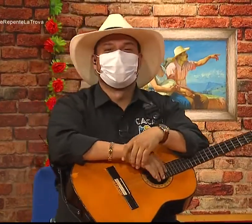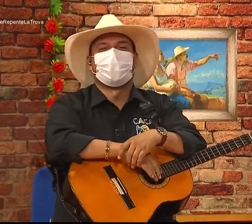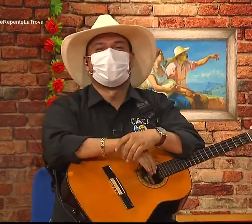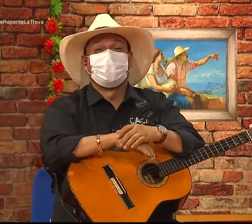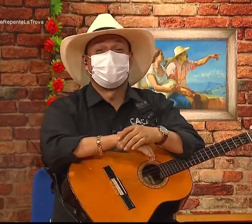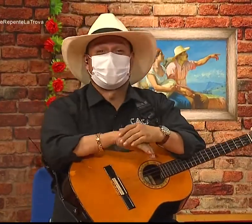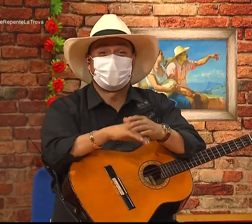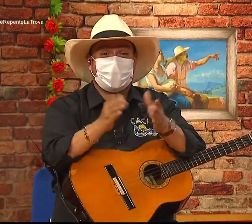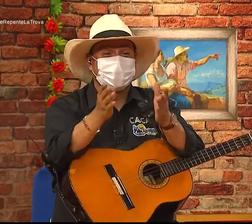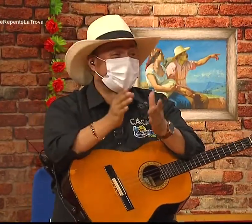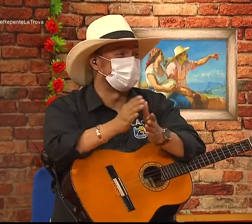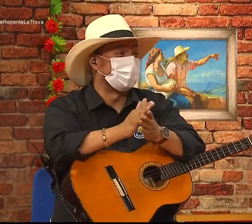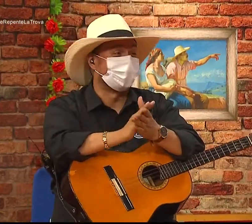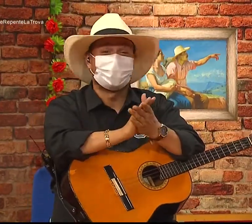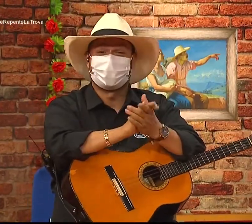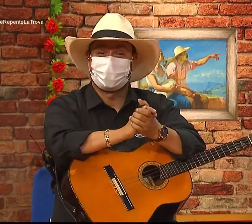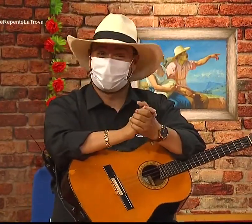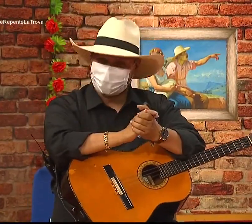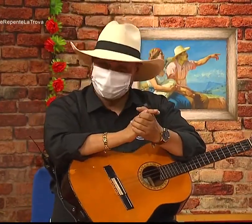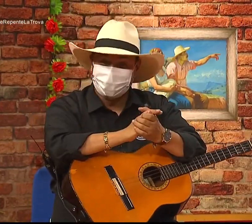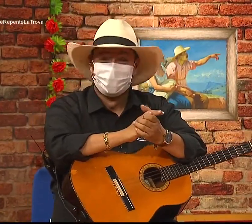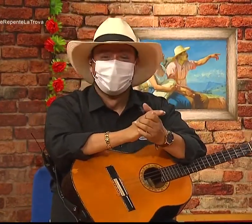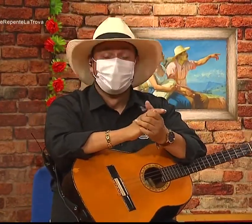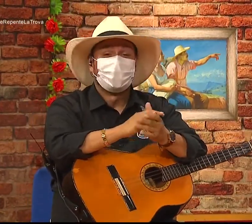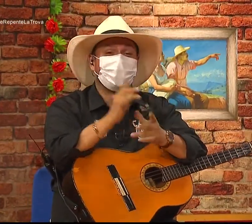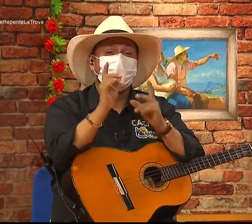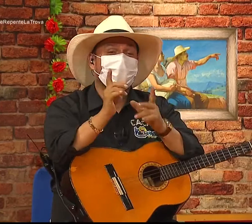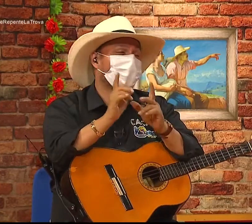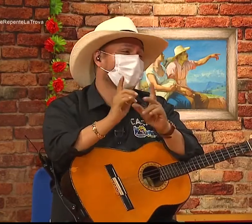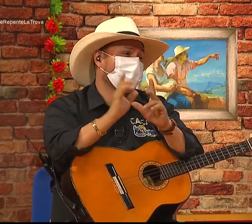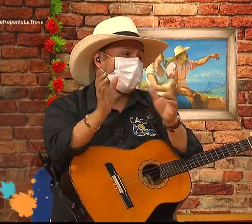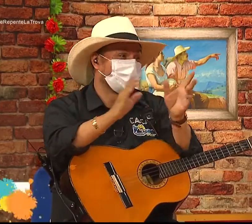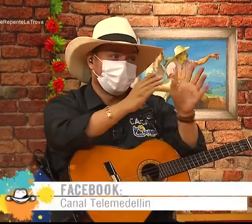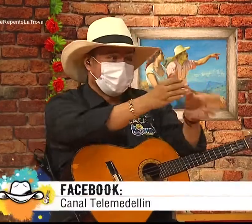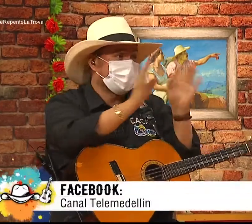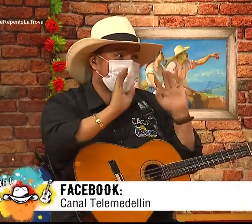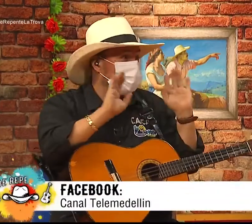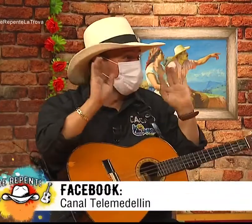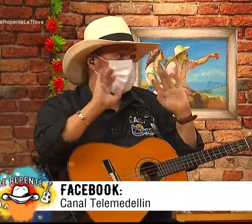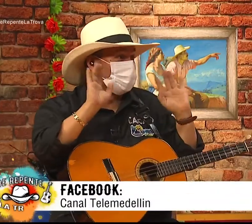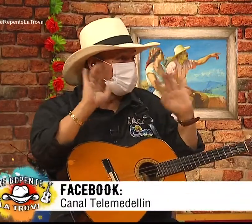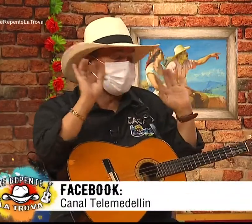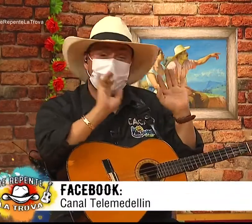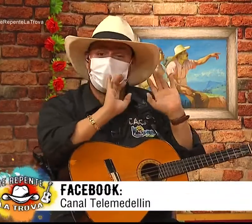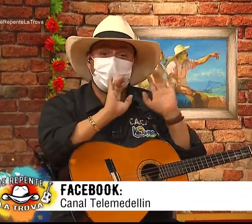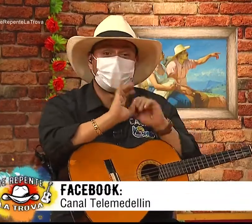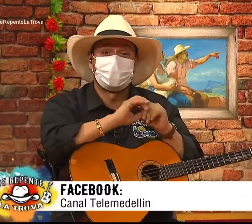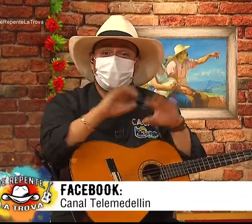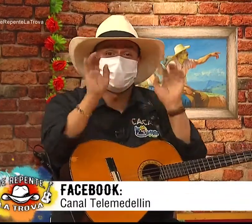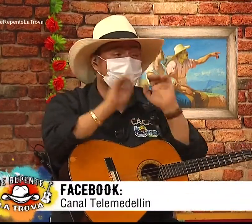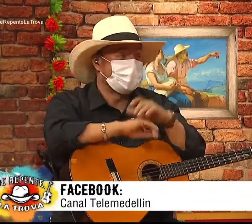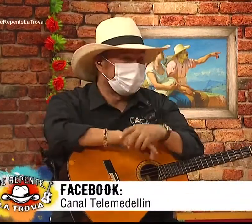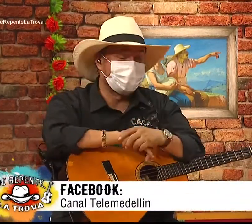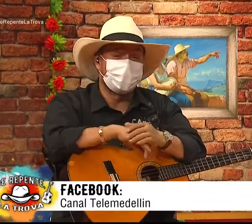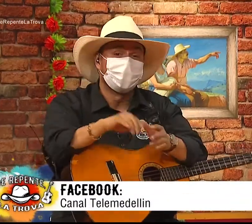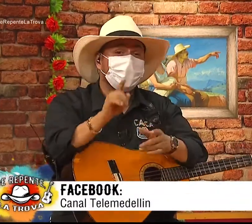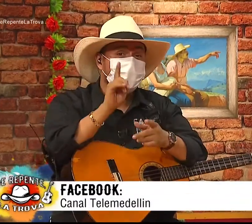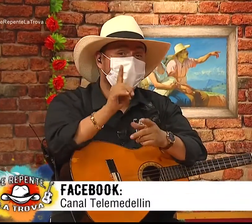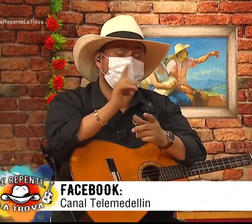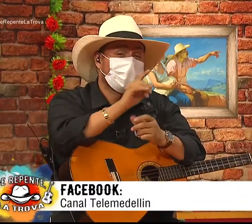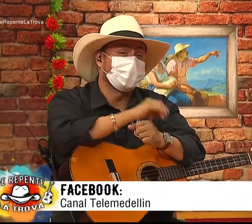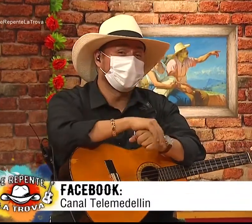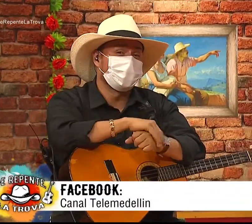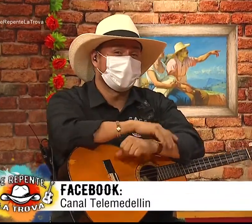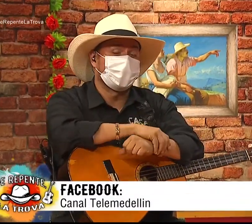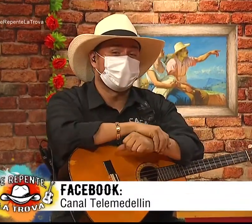vivir. Yo no sabía que yo estaba implicado en la tanda de hoy. Pero yo sí, antes de que ustedes van a ser los jurados, ustedes los que van a comentar, porque yo qué voy a decir de mí.